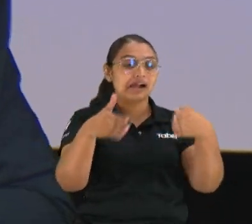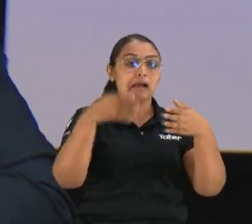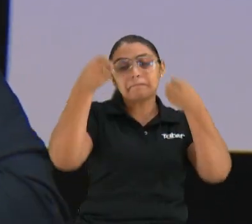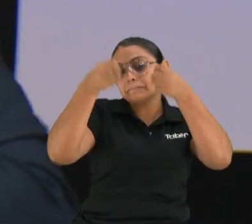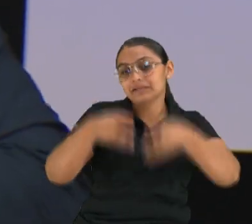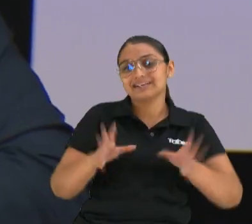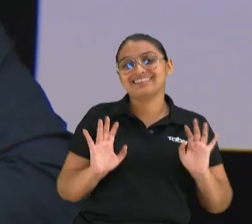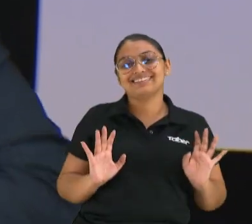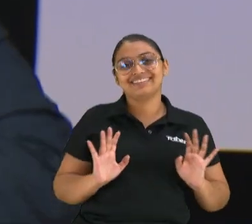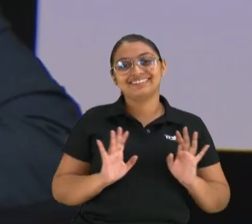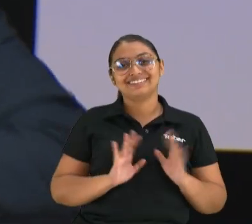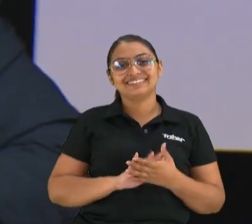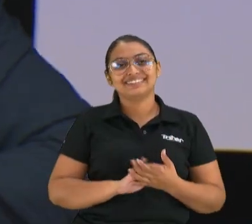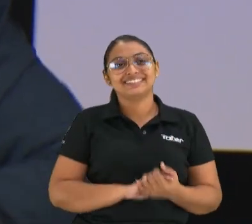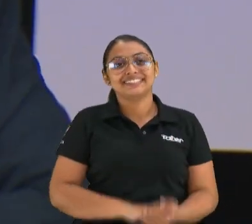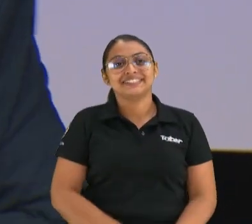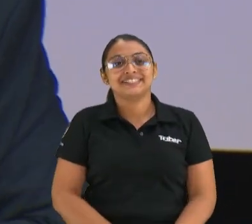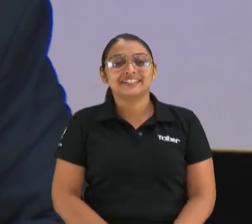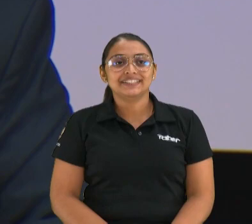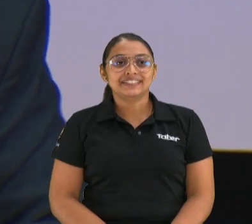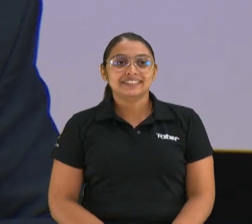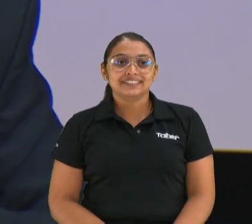también lo va a patrocinar la cholotonda